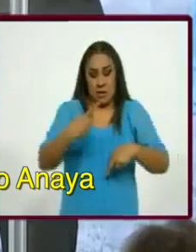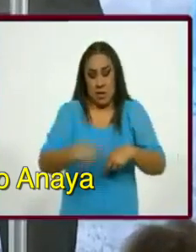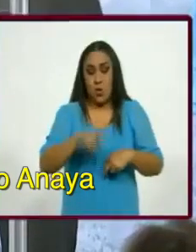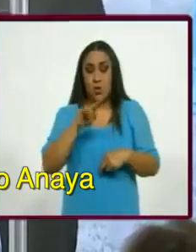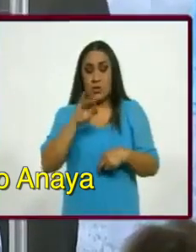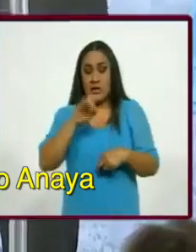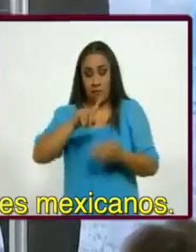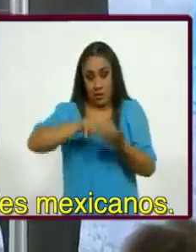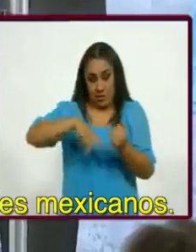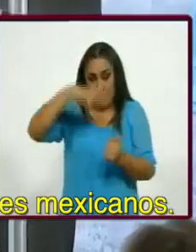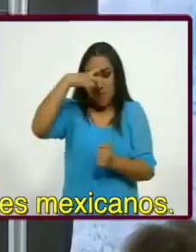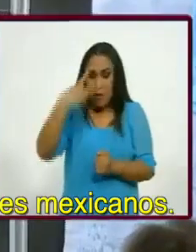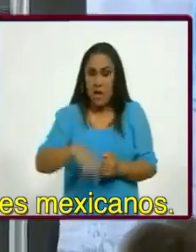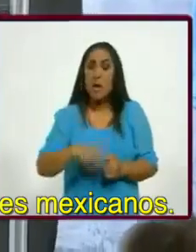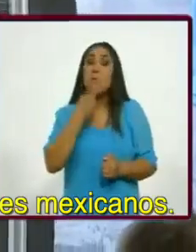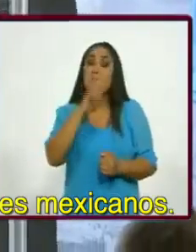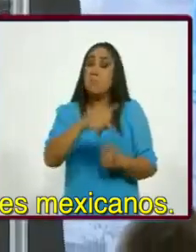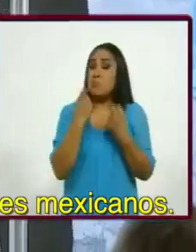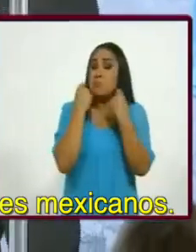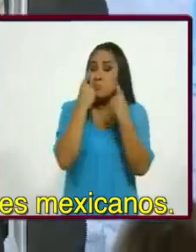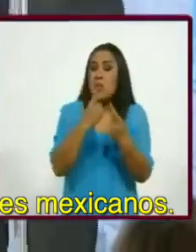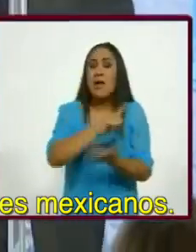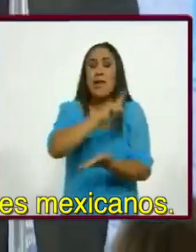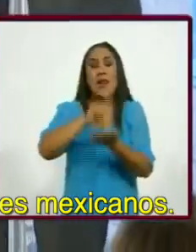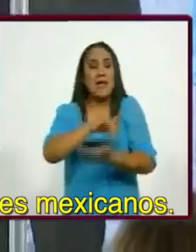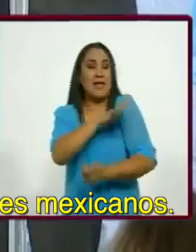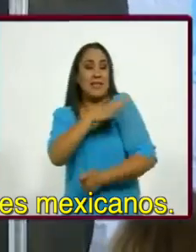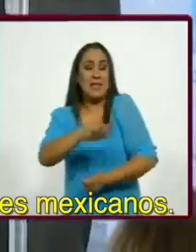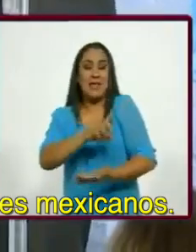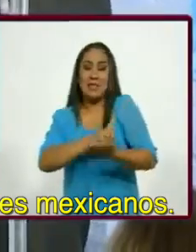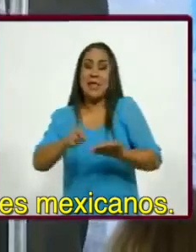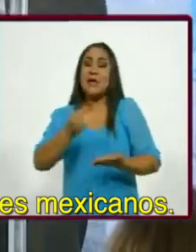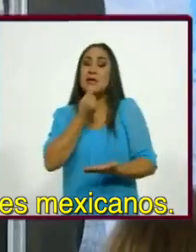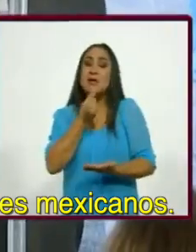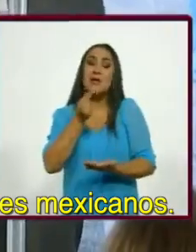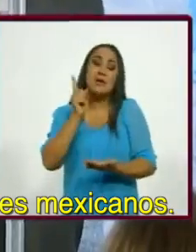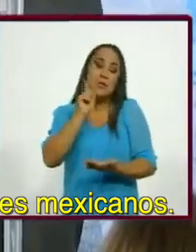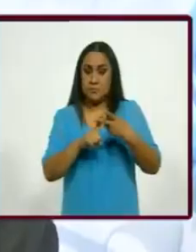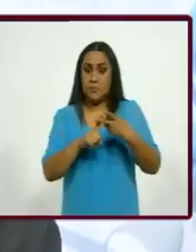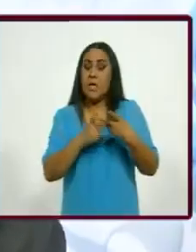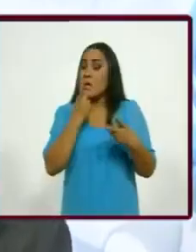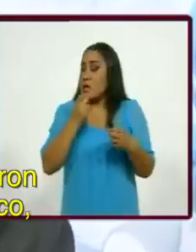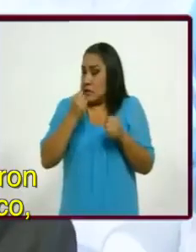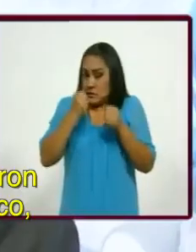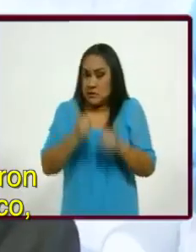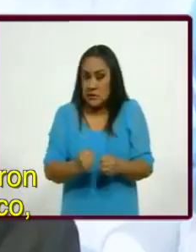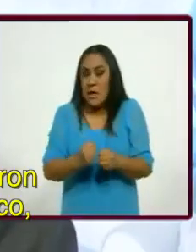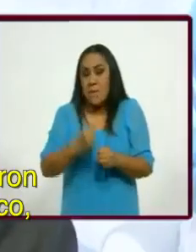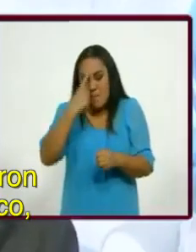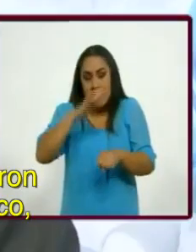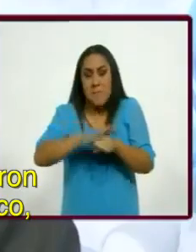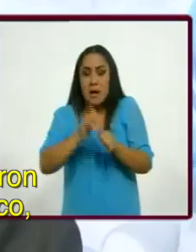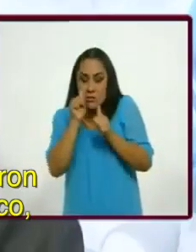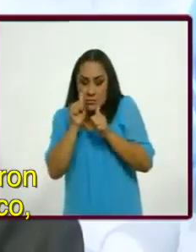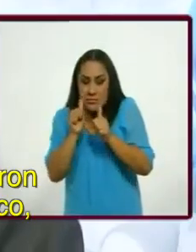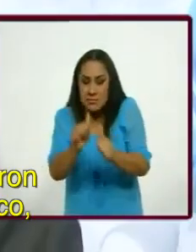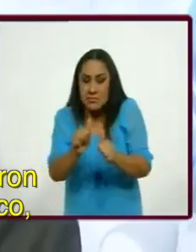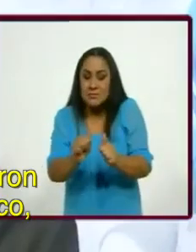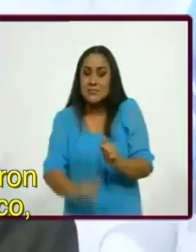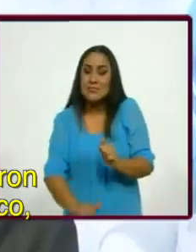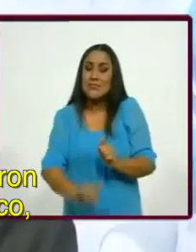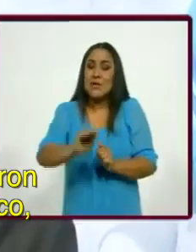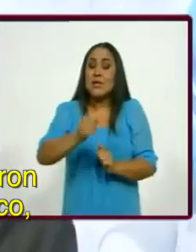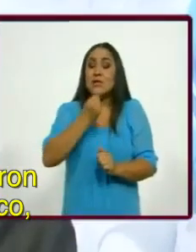José Antonio Meade se comprometieron a trabajar en pro de los niños y adolescentes mexicanos. Los aspirantes a presidir el